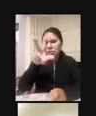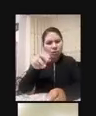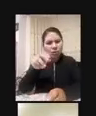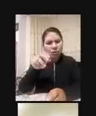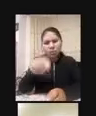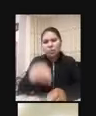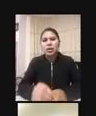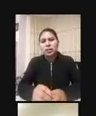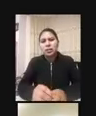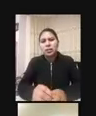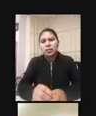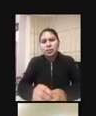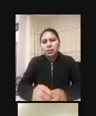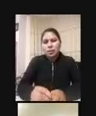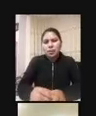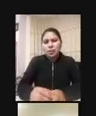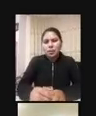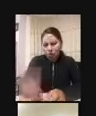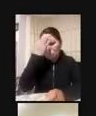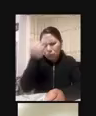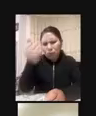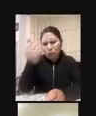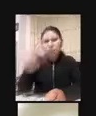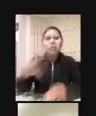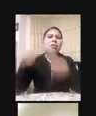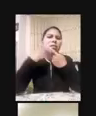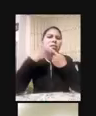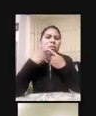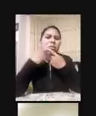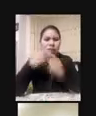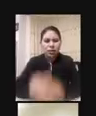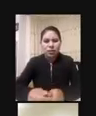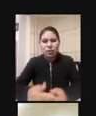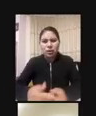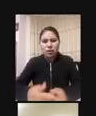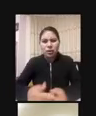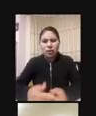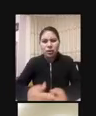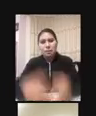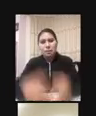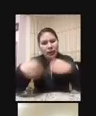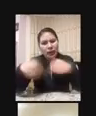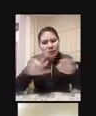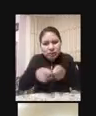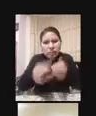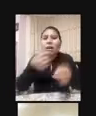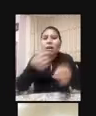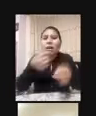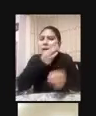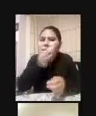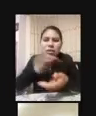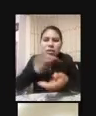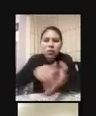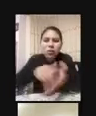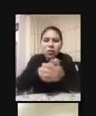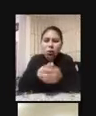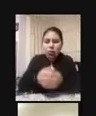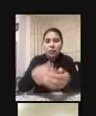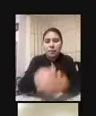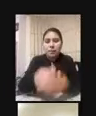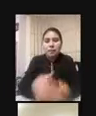enfermedad de la gingivitis y periodontitis avanza de una manera mucho más rápido que en la población en general. Además de que